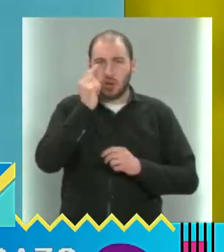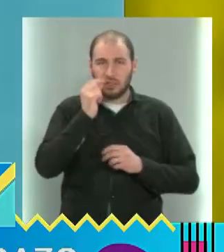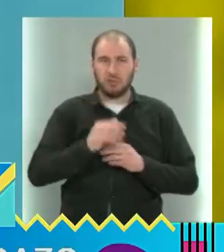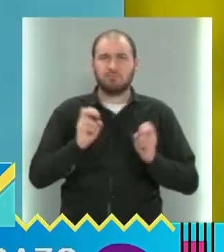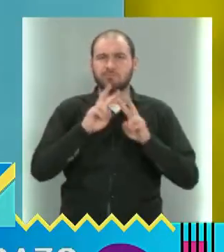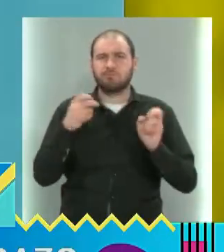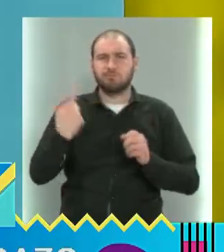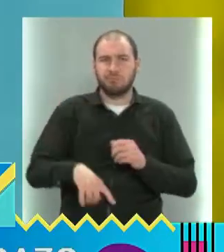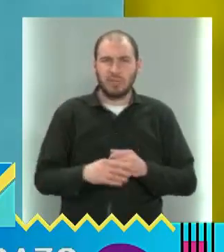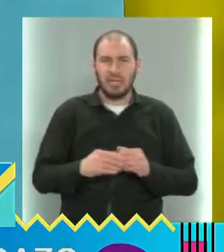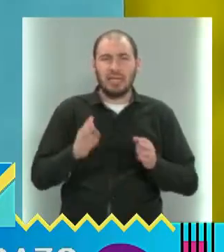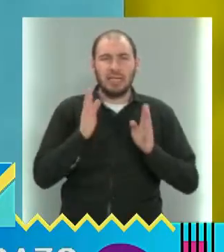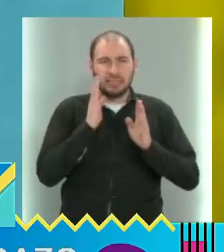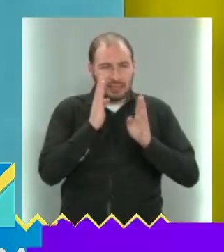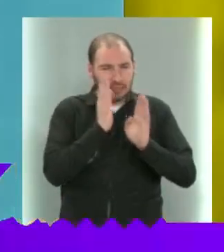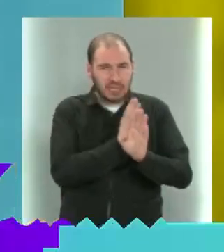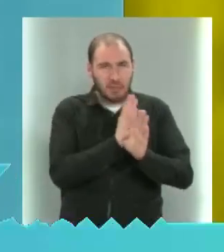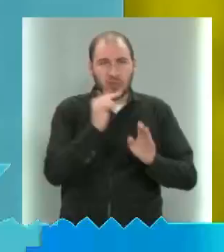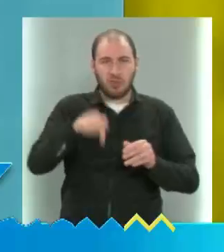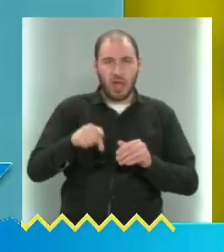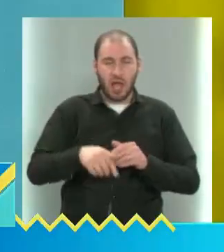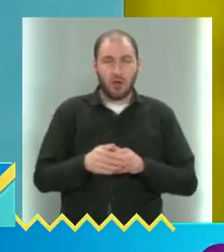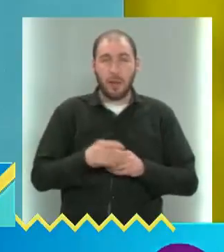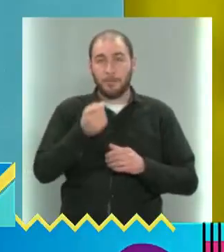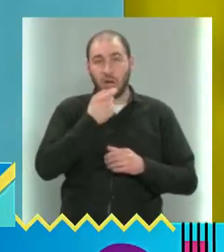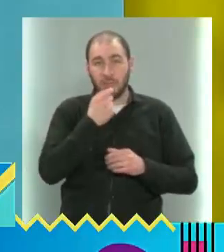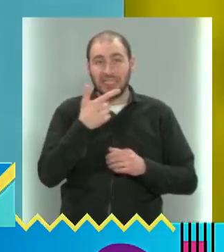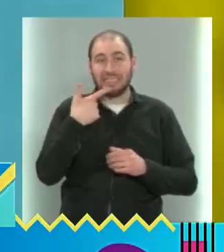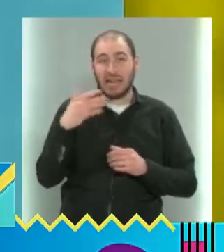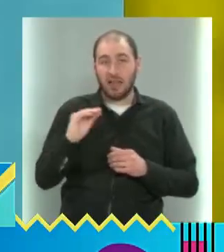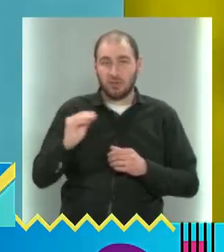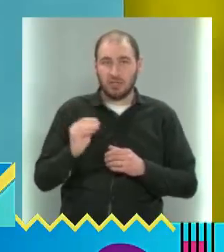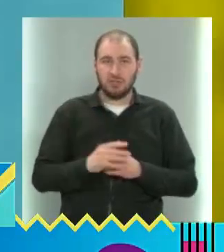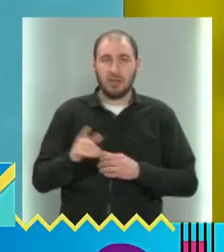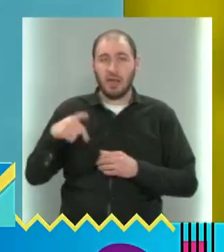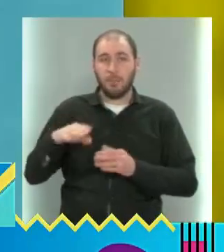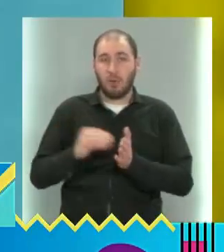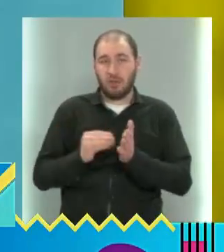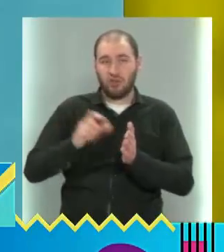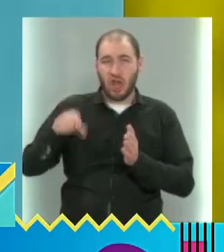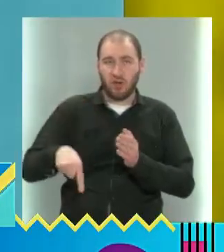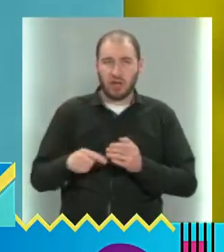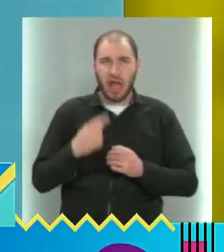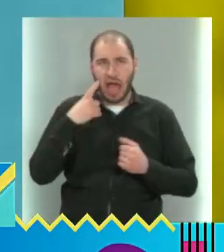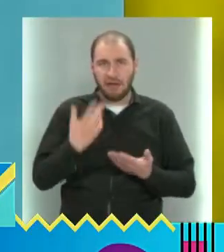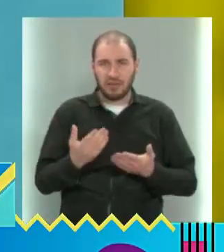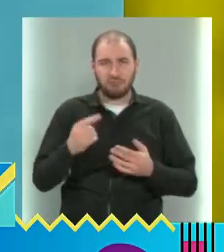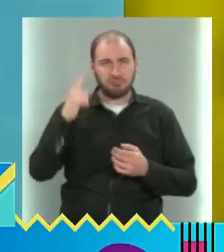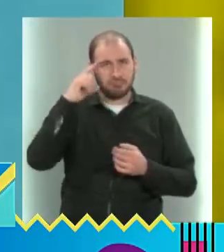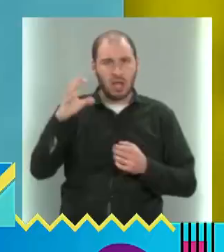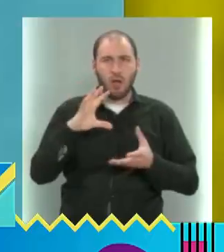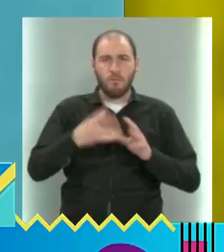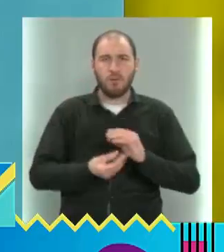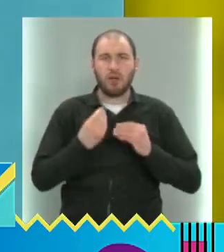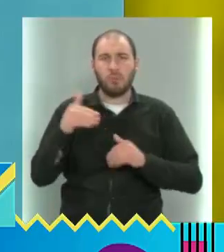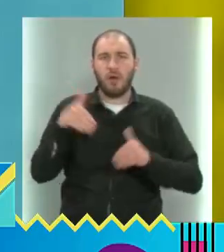tiene que ver con, bueno, el seguimiento que se va a hacer ahora, en el caso de los senadores específicamente en este momento, de, bueno, de tener en cuenta de qué manera